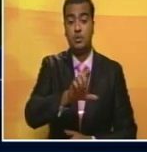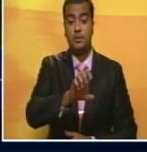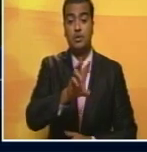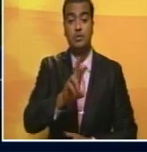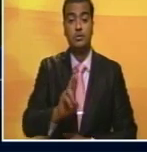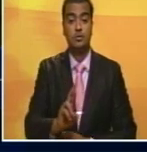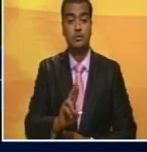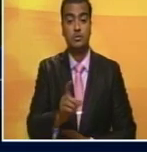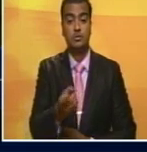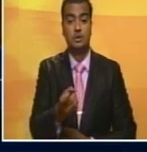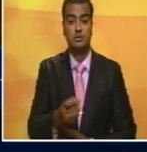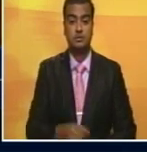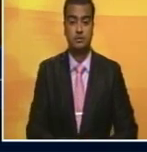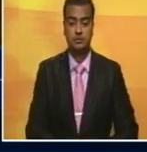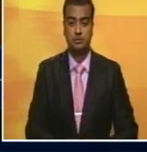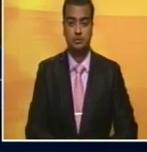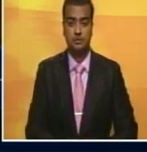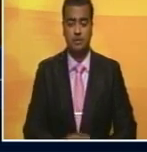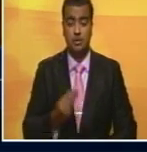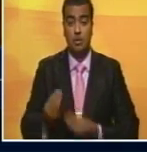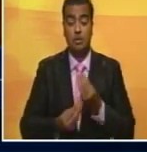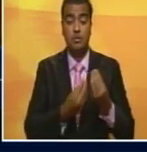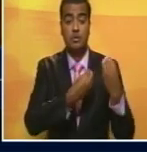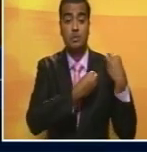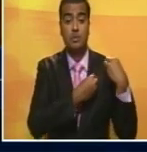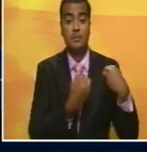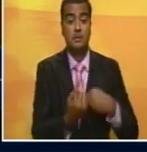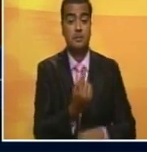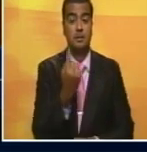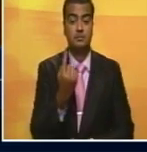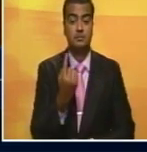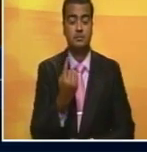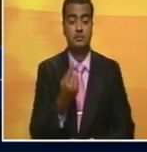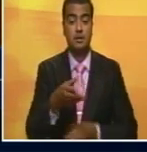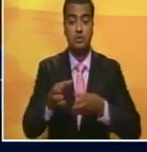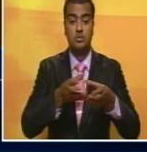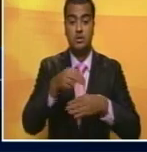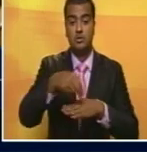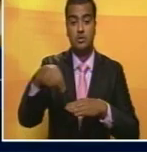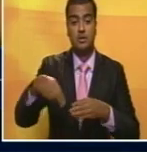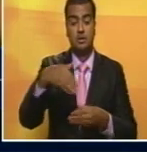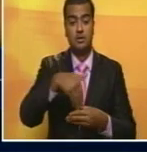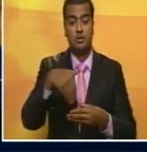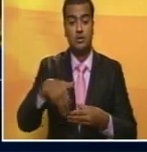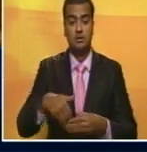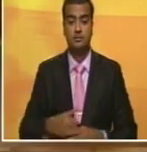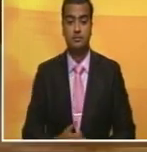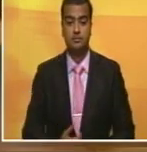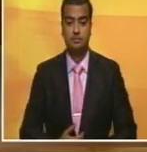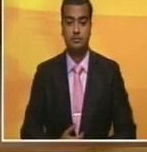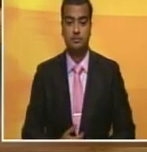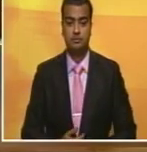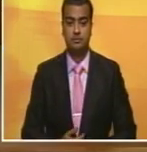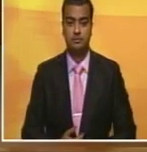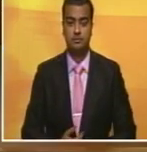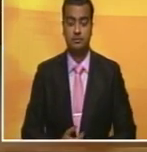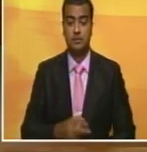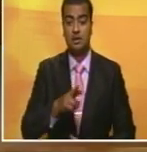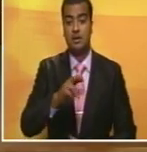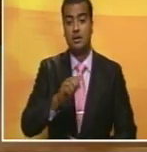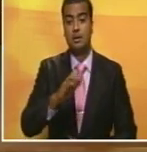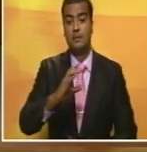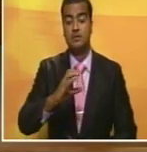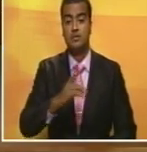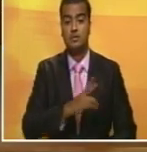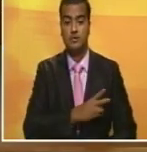Emilio Rondón González como rector principal del Consejo Nacional Electoral. Rafael Aníbal